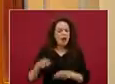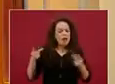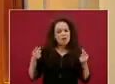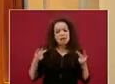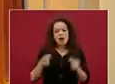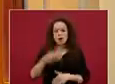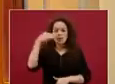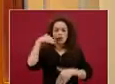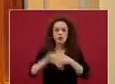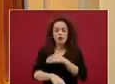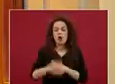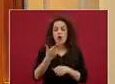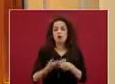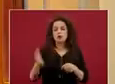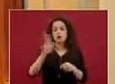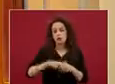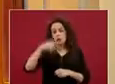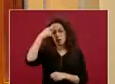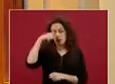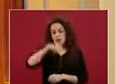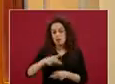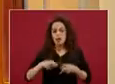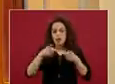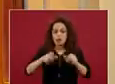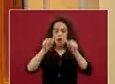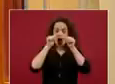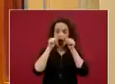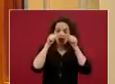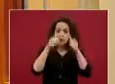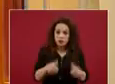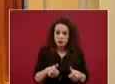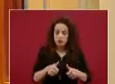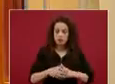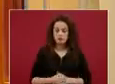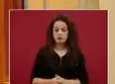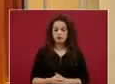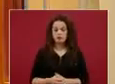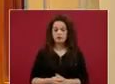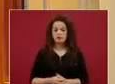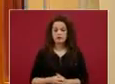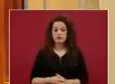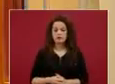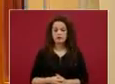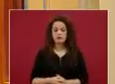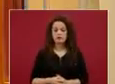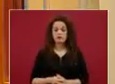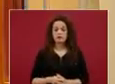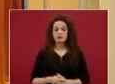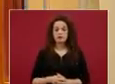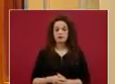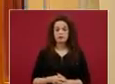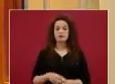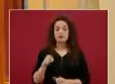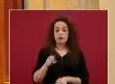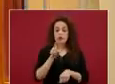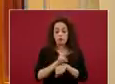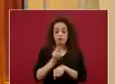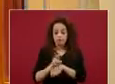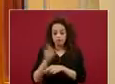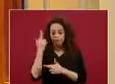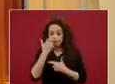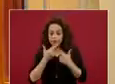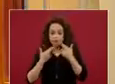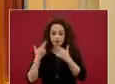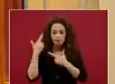Para que el profesional de la salud de su mayor confianza esté vigilando esta condición con la que ustedes